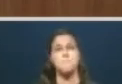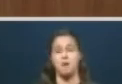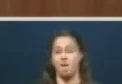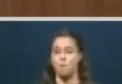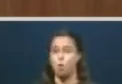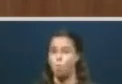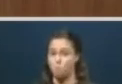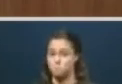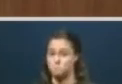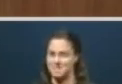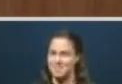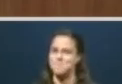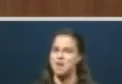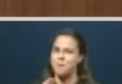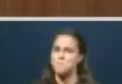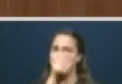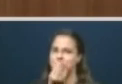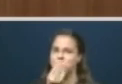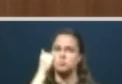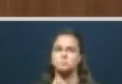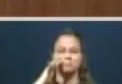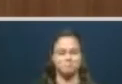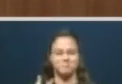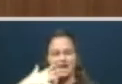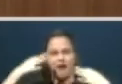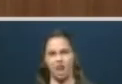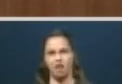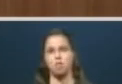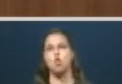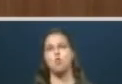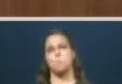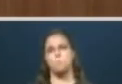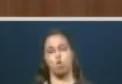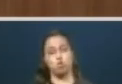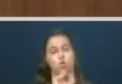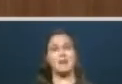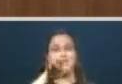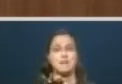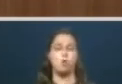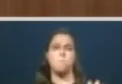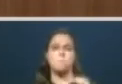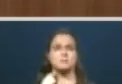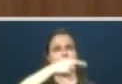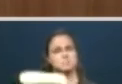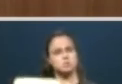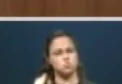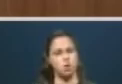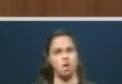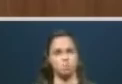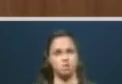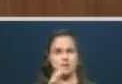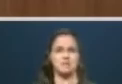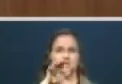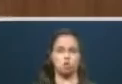mejor sea una realidad lo antes posible en castilla y león' y para todos los castellanos y los